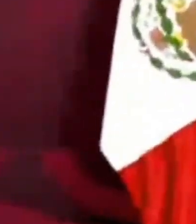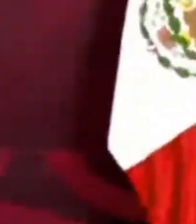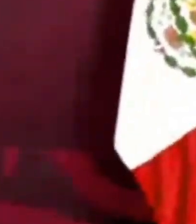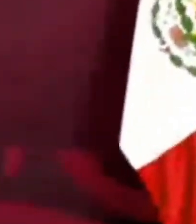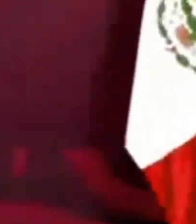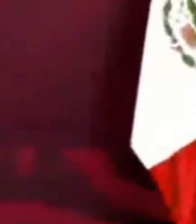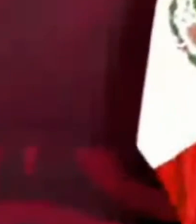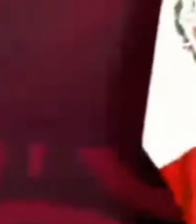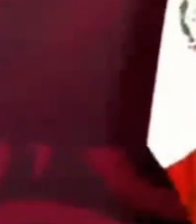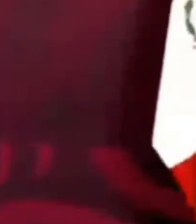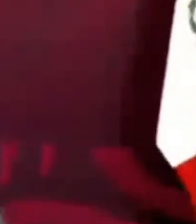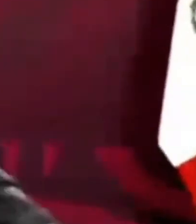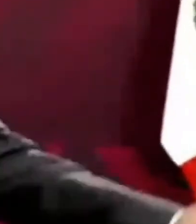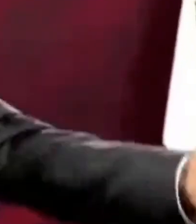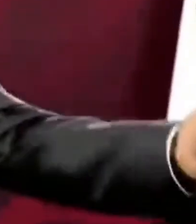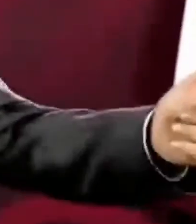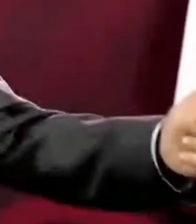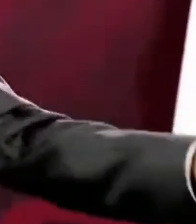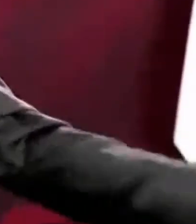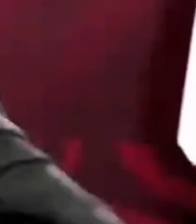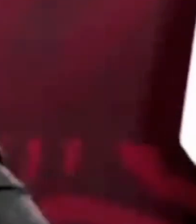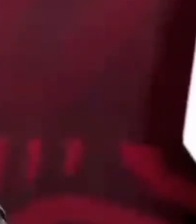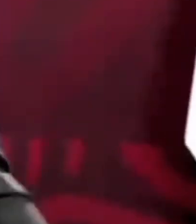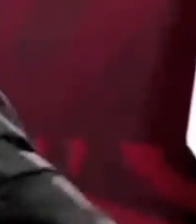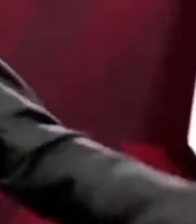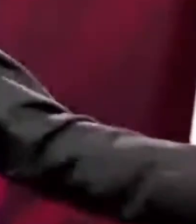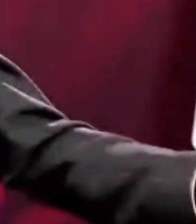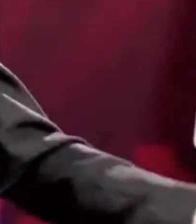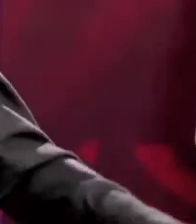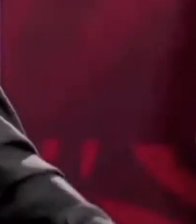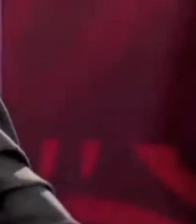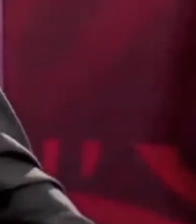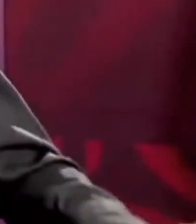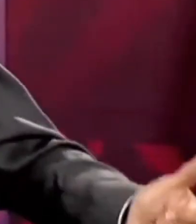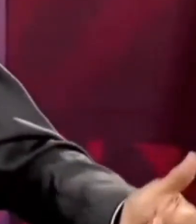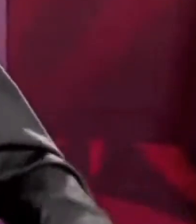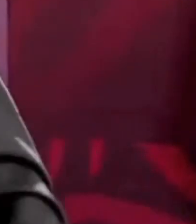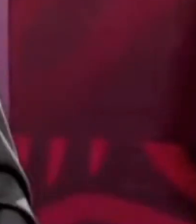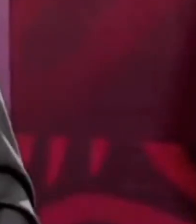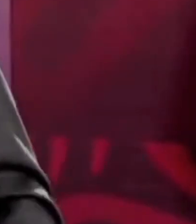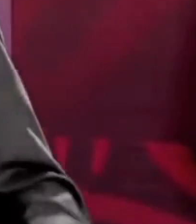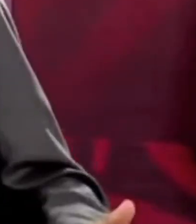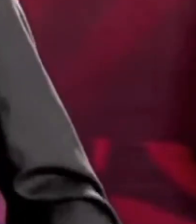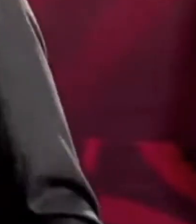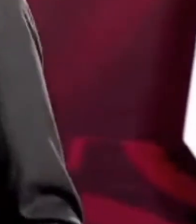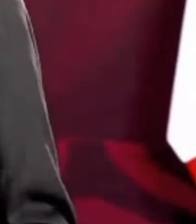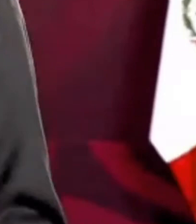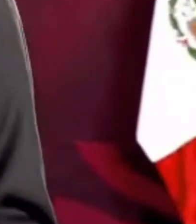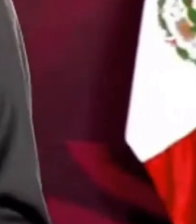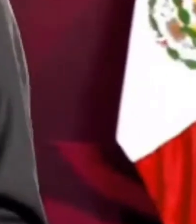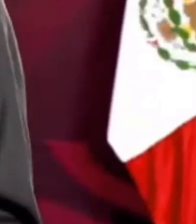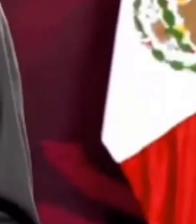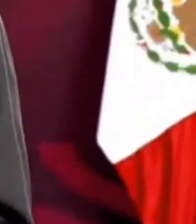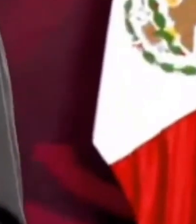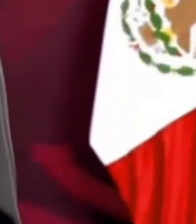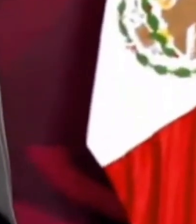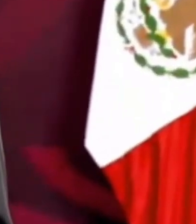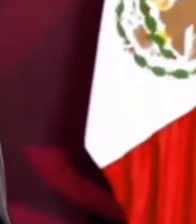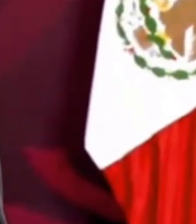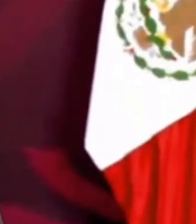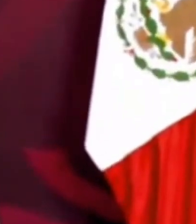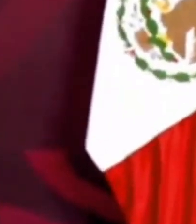ganaban bastante y tenían sus equipos de asesores